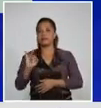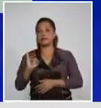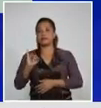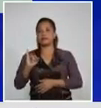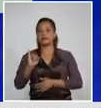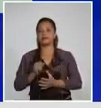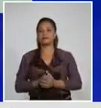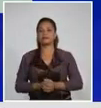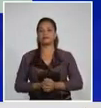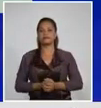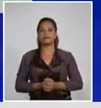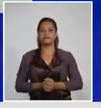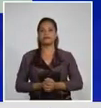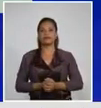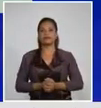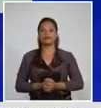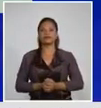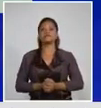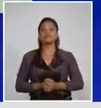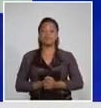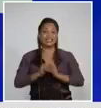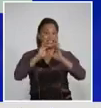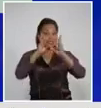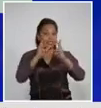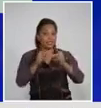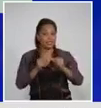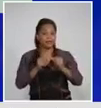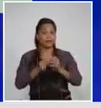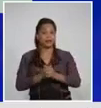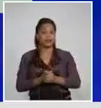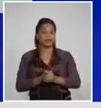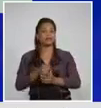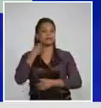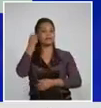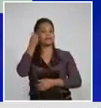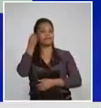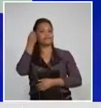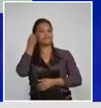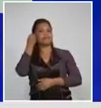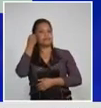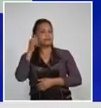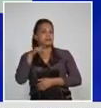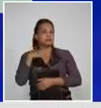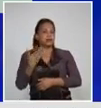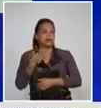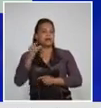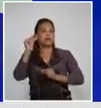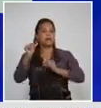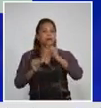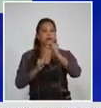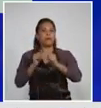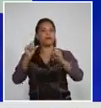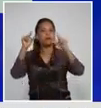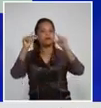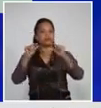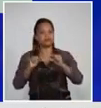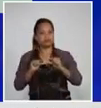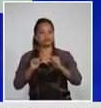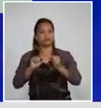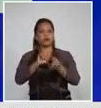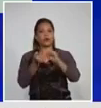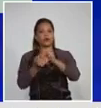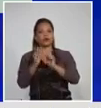anterior. Son cifras que hacen pensar que van resultando las medidas que se han venido